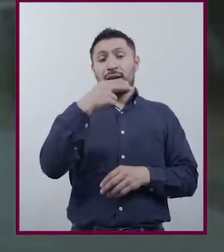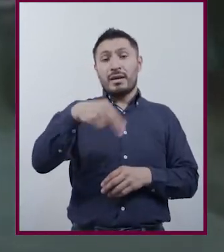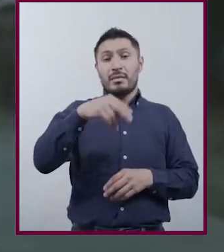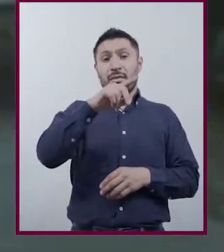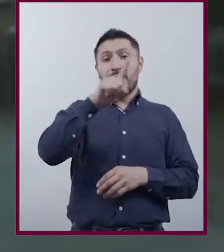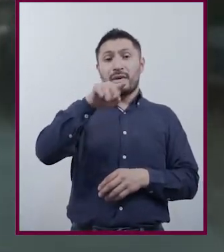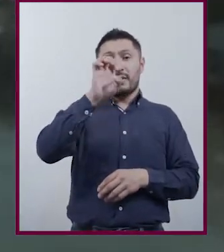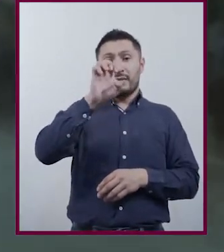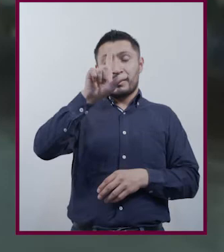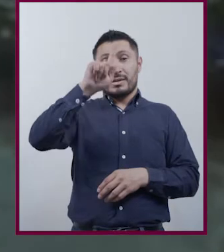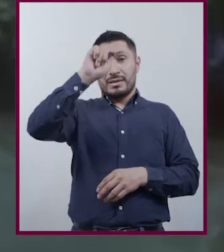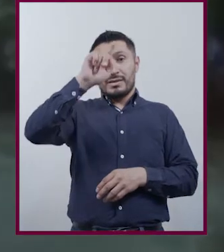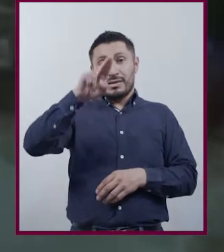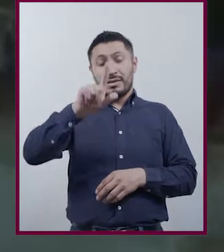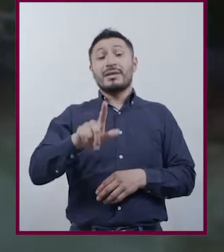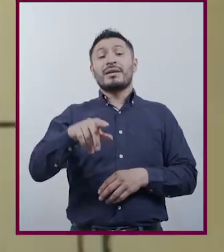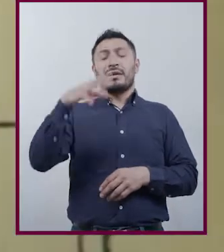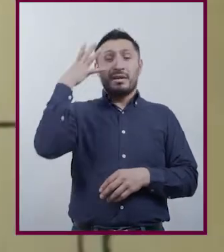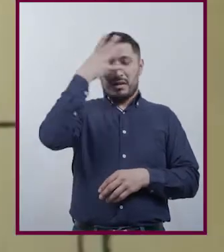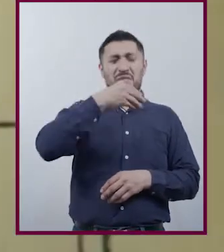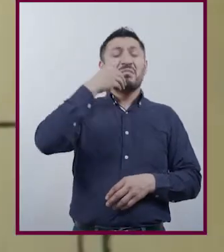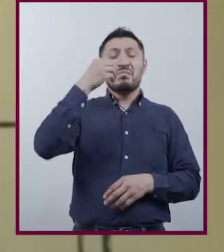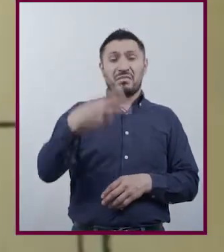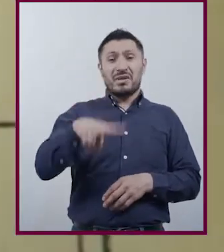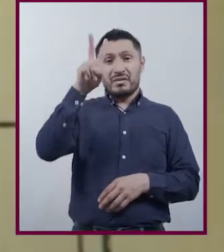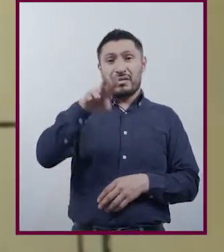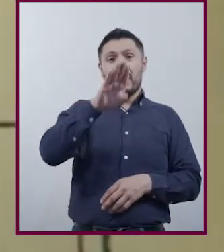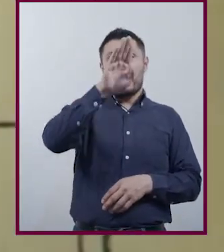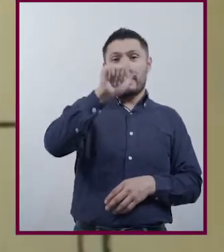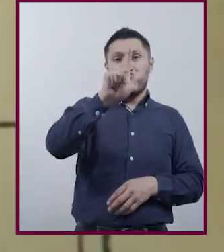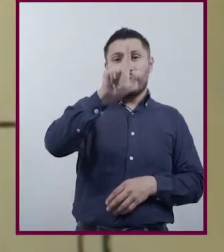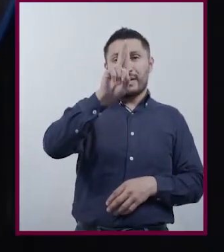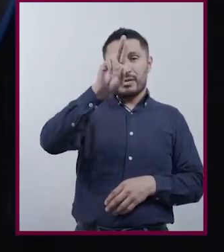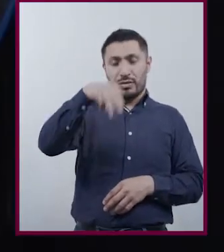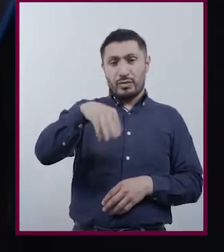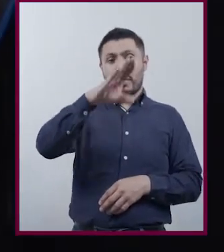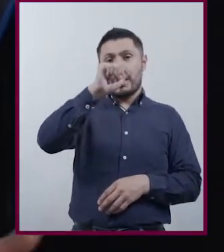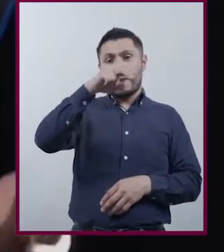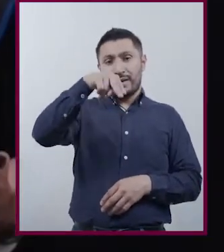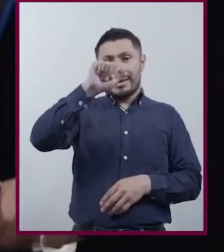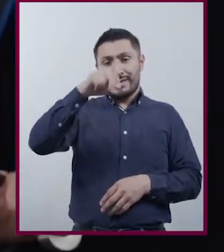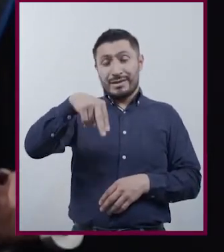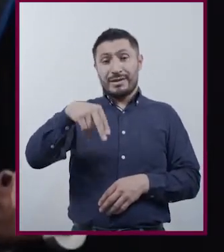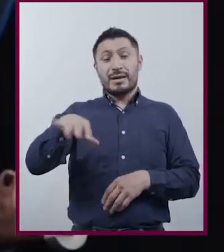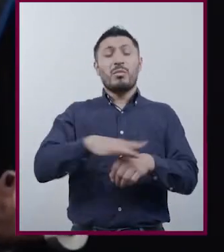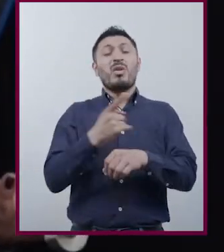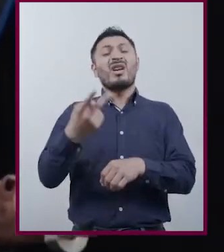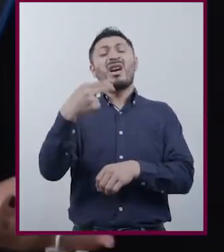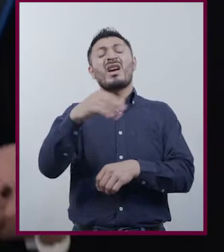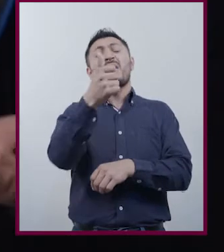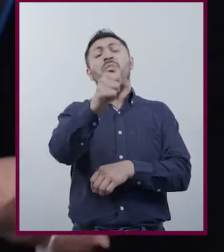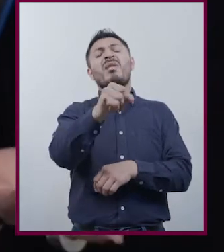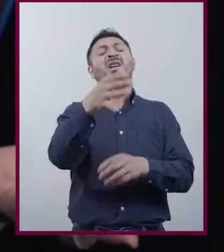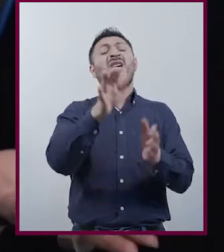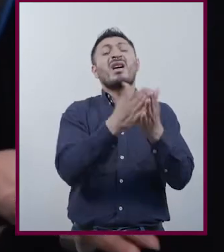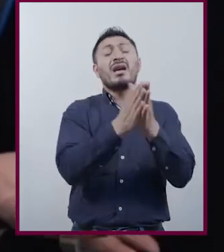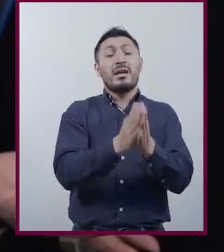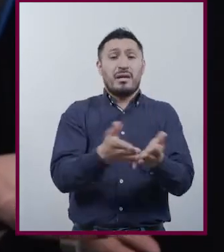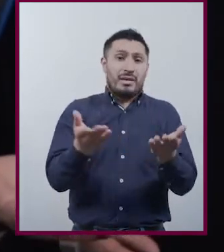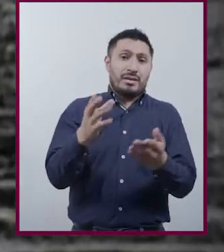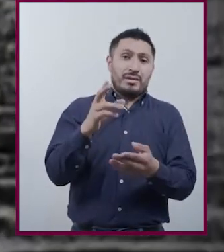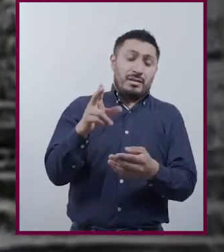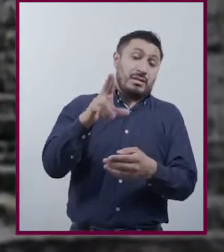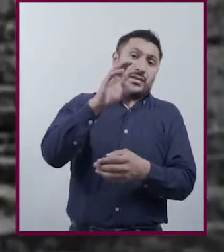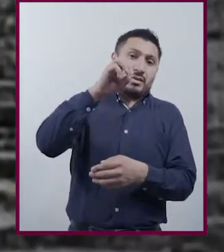celtal. ¿No te parece bellísimo? Balún Canán. ¿Por qué ponerle ese nombre a su libro y no mejor